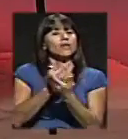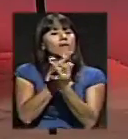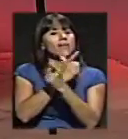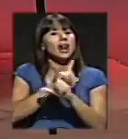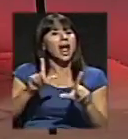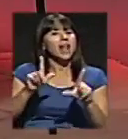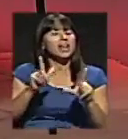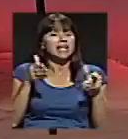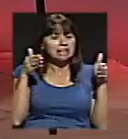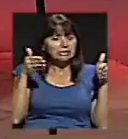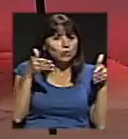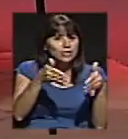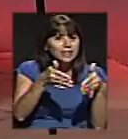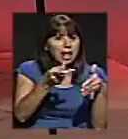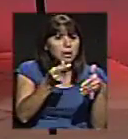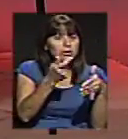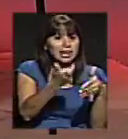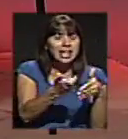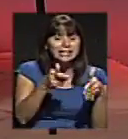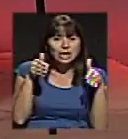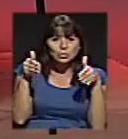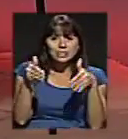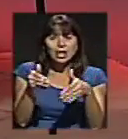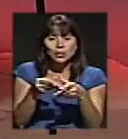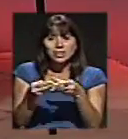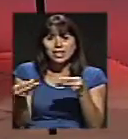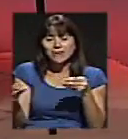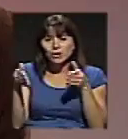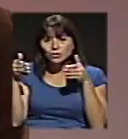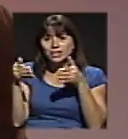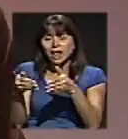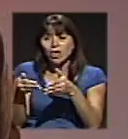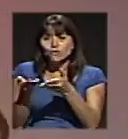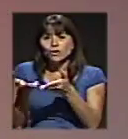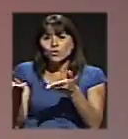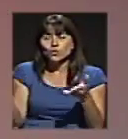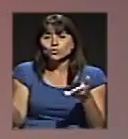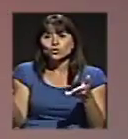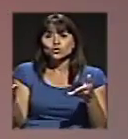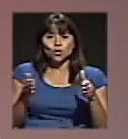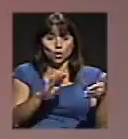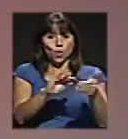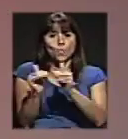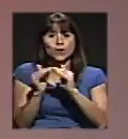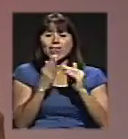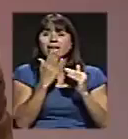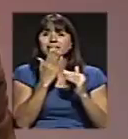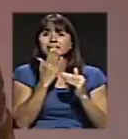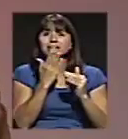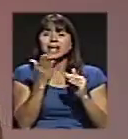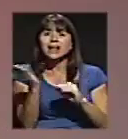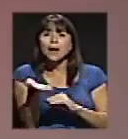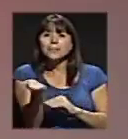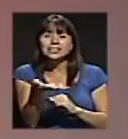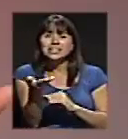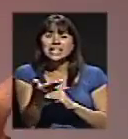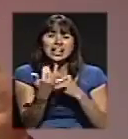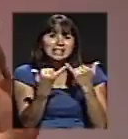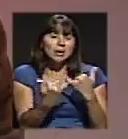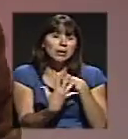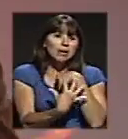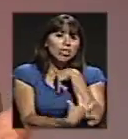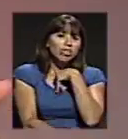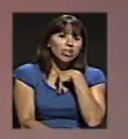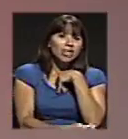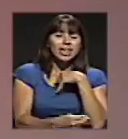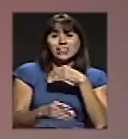la riqueza, la tierra, los recursos productivos, que ha empobrecido a las comunidades campesinas, que ha deteriorado los derechos de los trabajadores, que ha